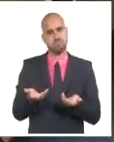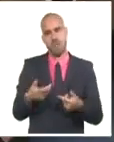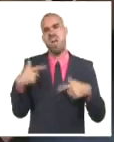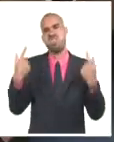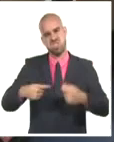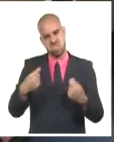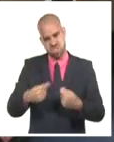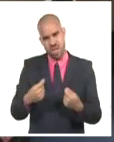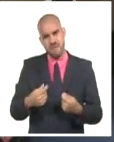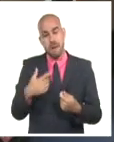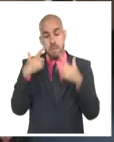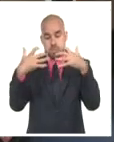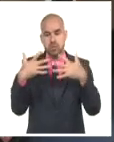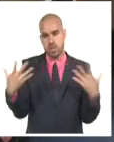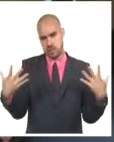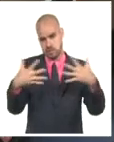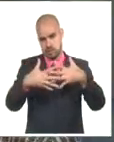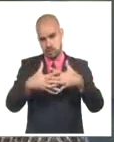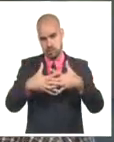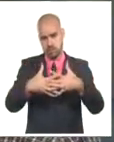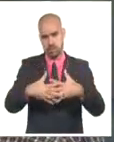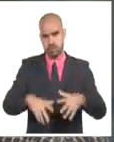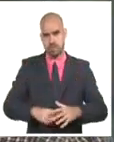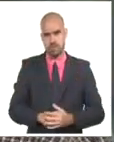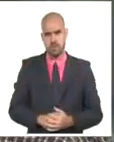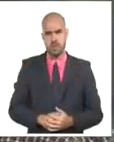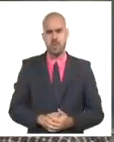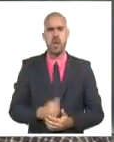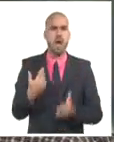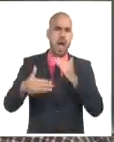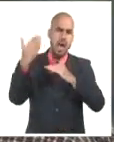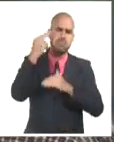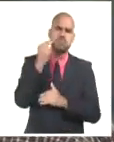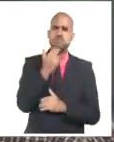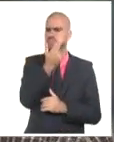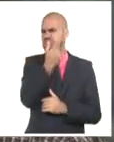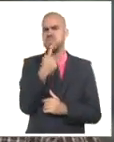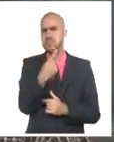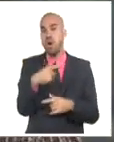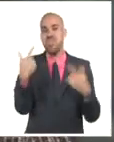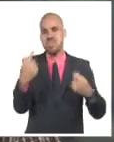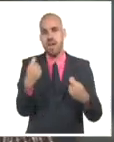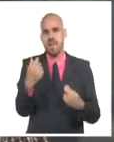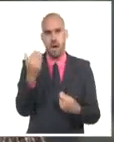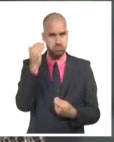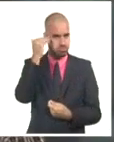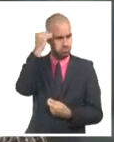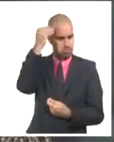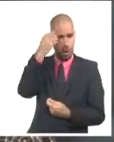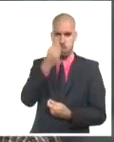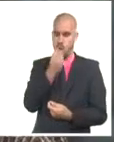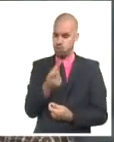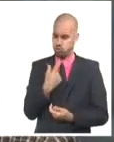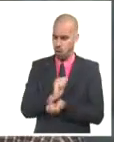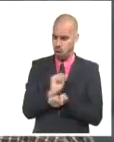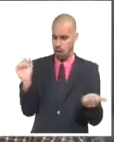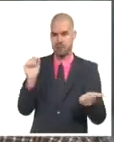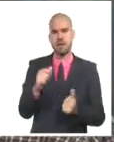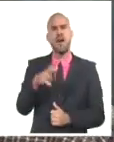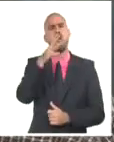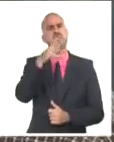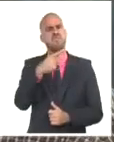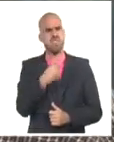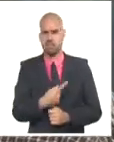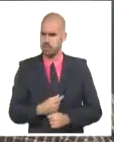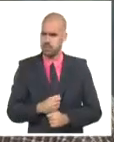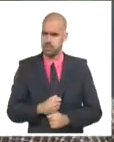actuar por la unidad. Martí decía que ser cultos para ser libres. Y Fidel decía que lo que nos iba a